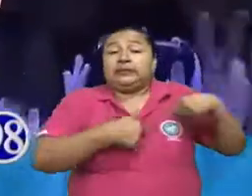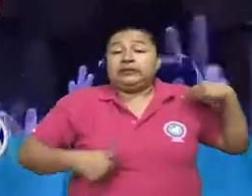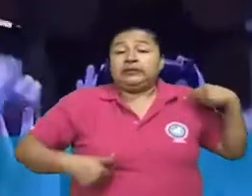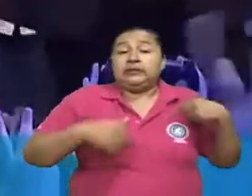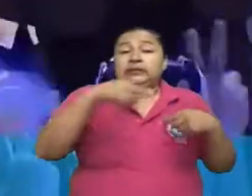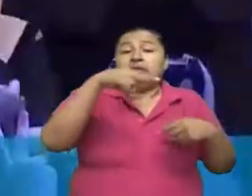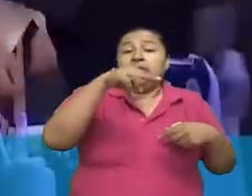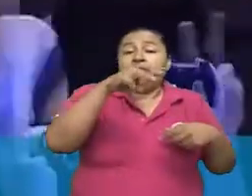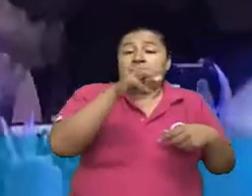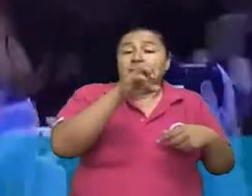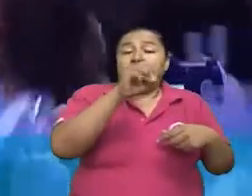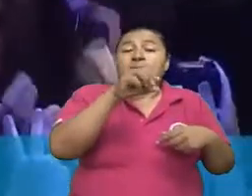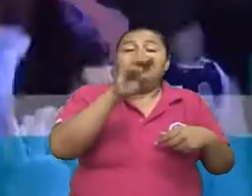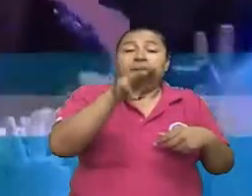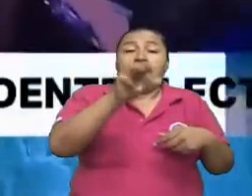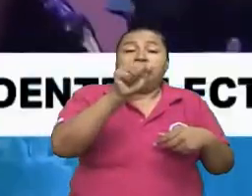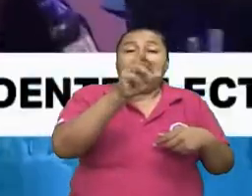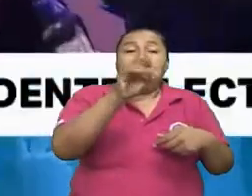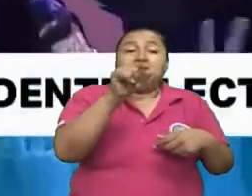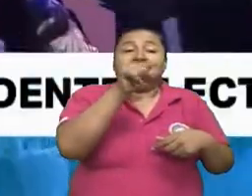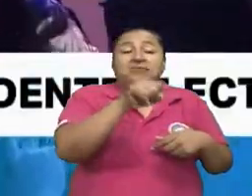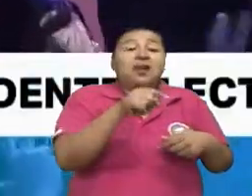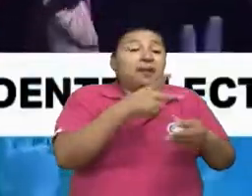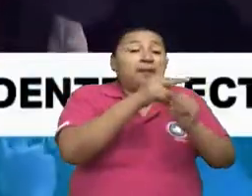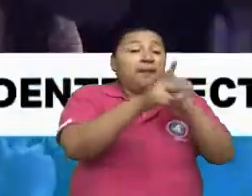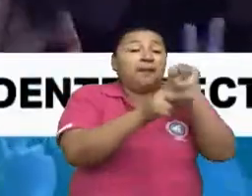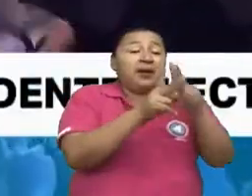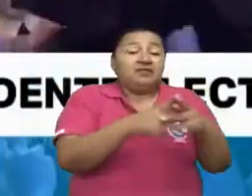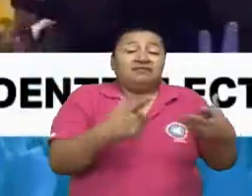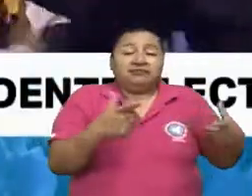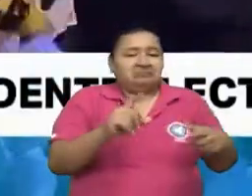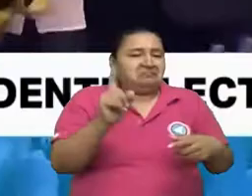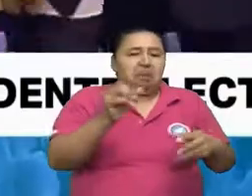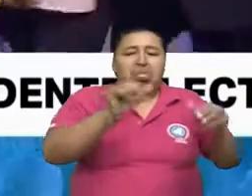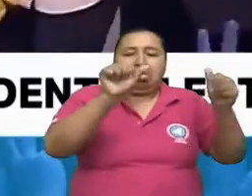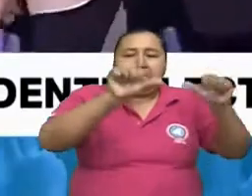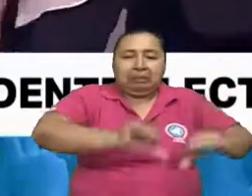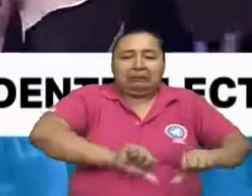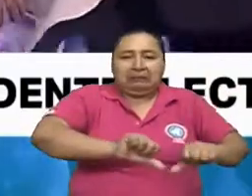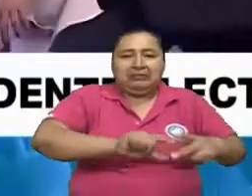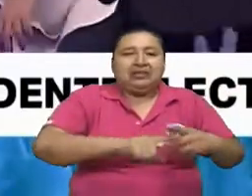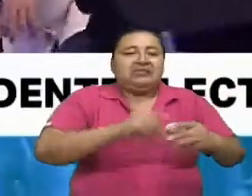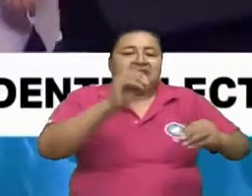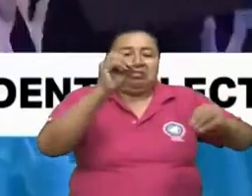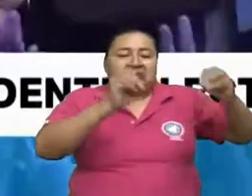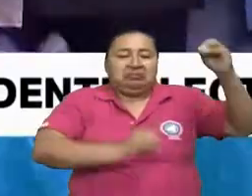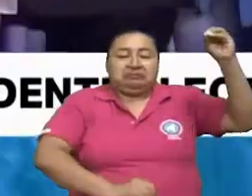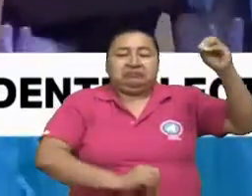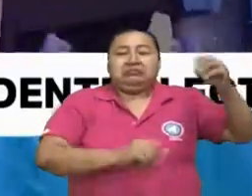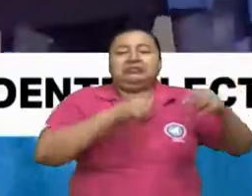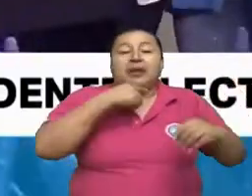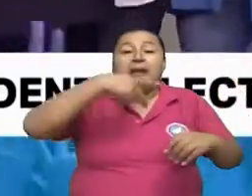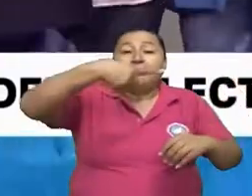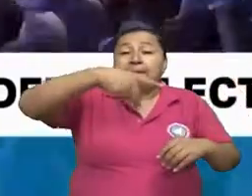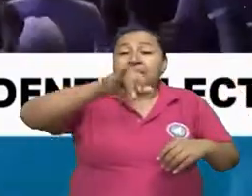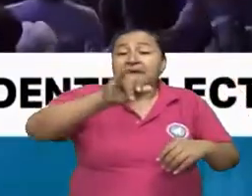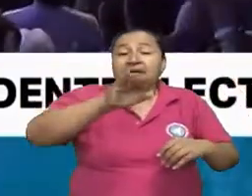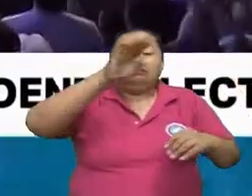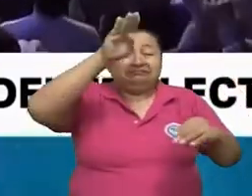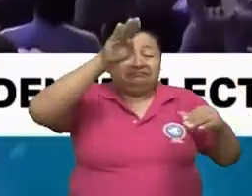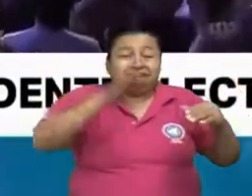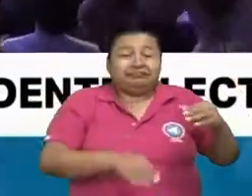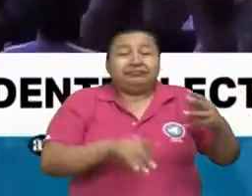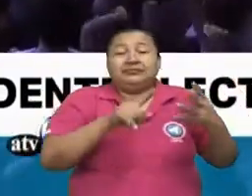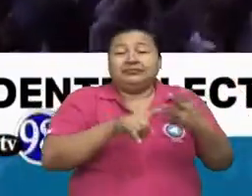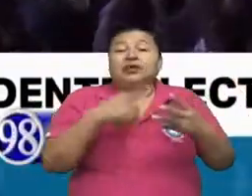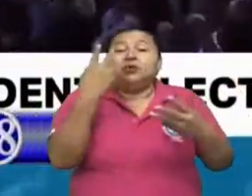Macri les hereda un país en bancarrota, con grandes desajustes fiscales, reducción del Producto Interno Bruto Real y una